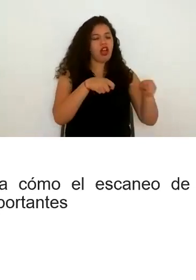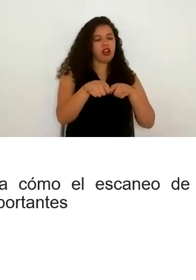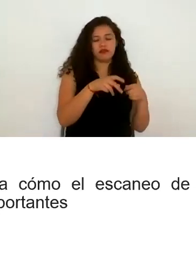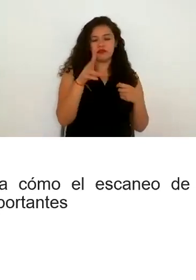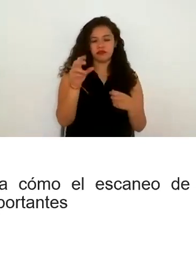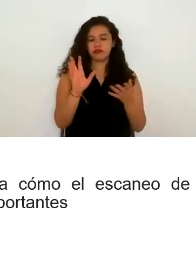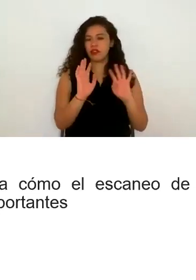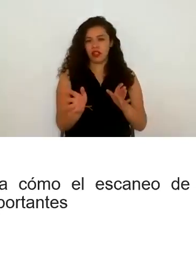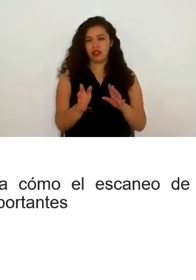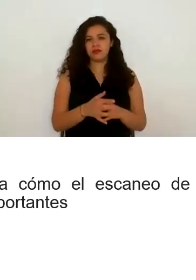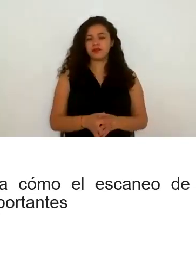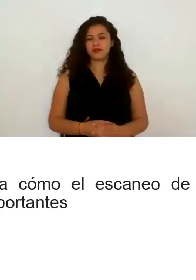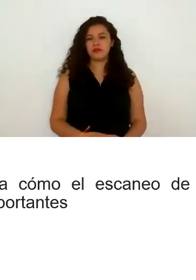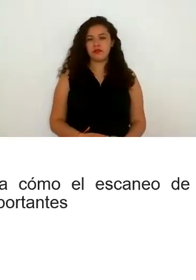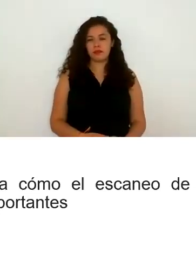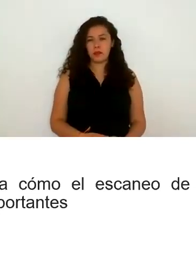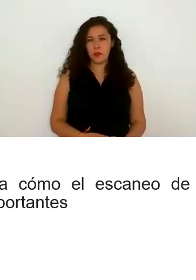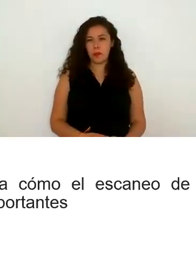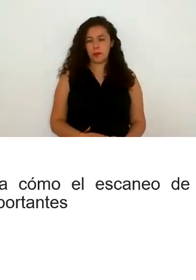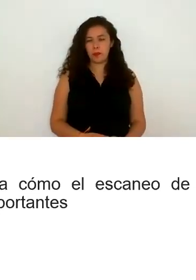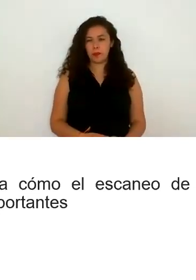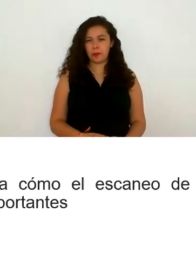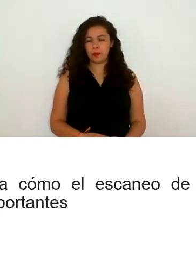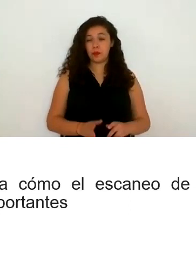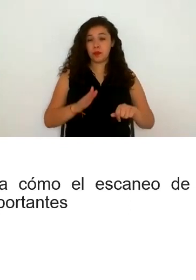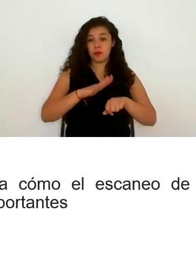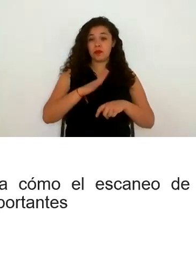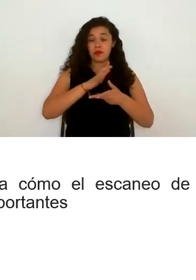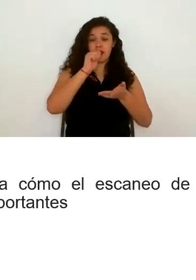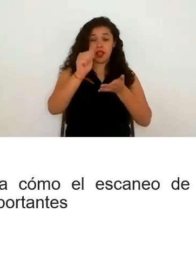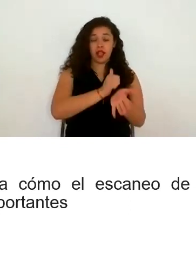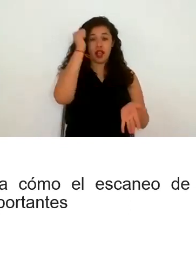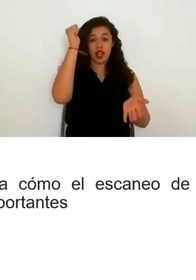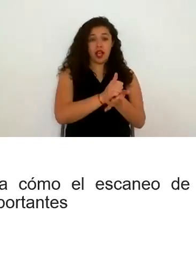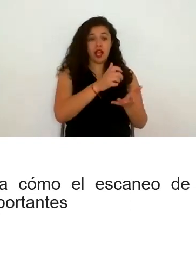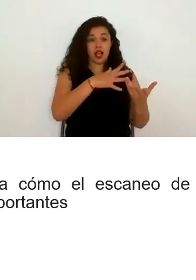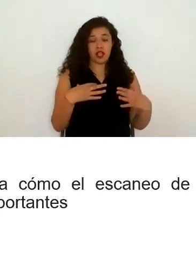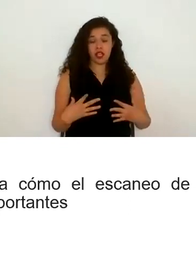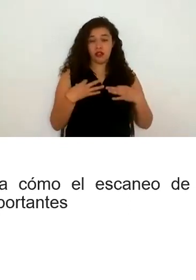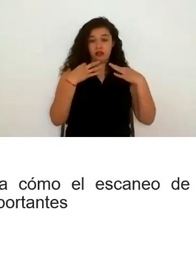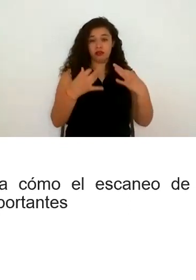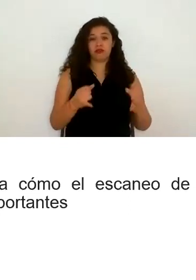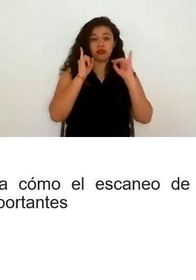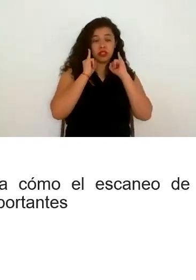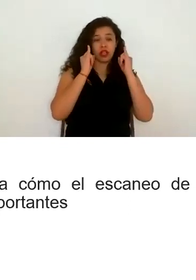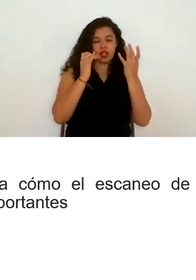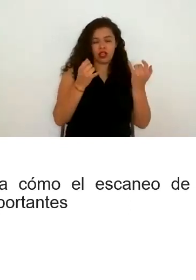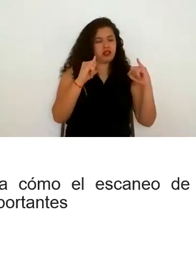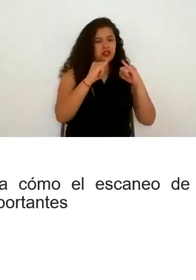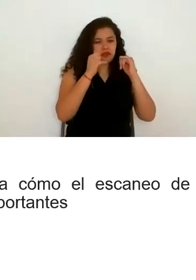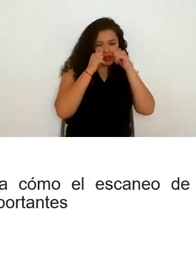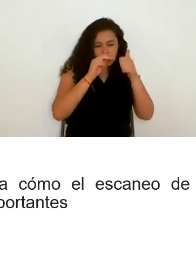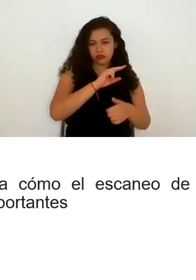todo porque si es un acta constitutiva de la Junta o de la institución de asistencia